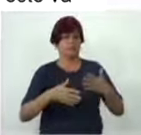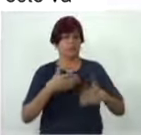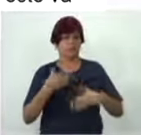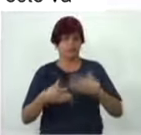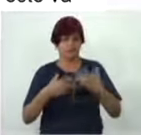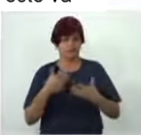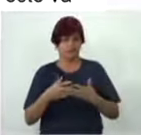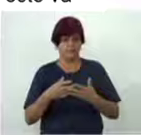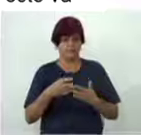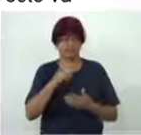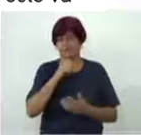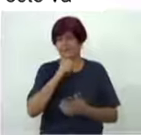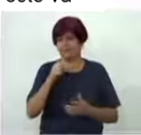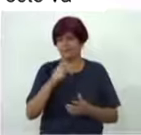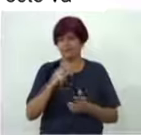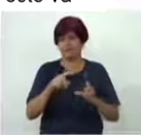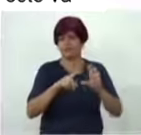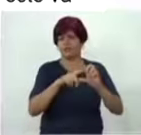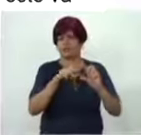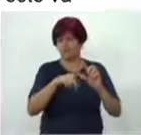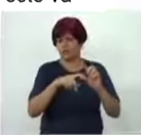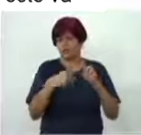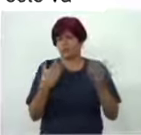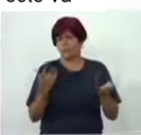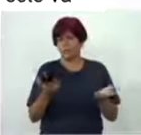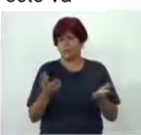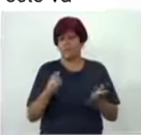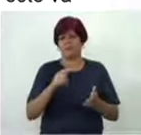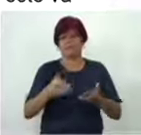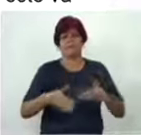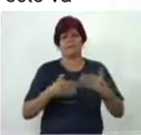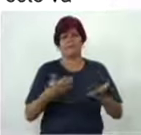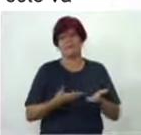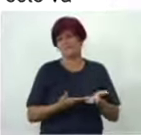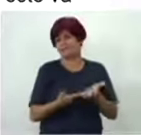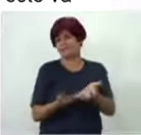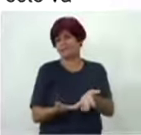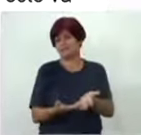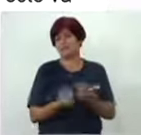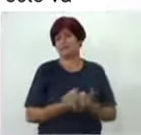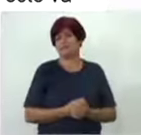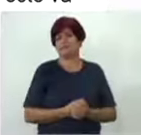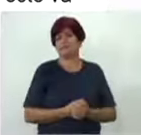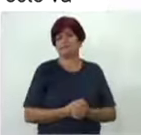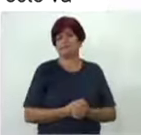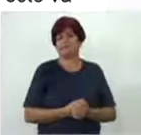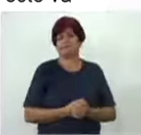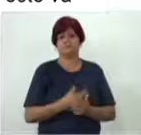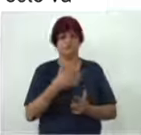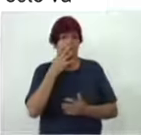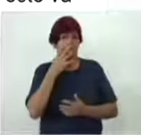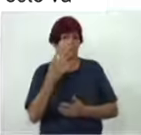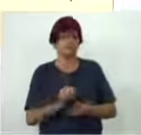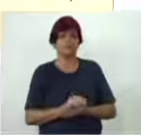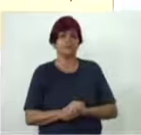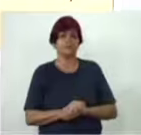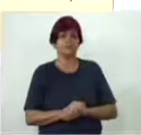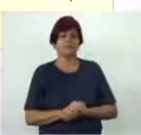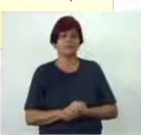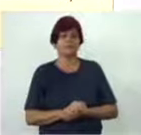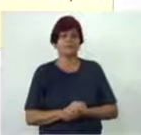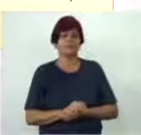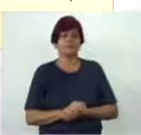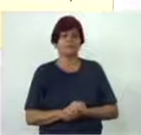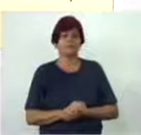que a partir de la complejidad que tiene el contenido pudiéramos decir que es una actividad de presentación. Y muy importante